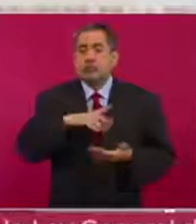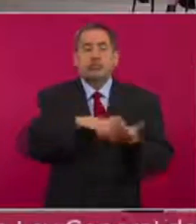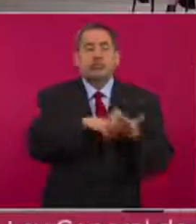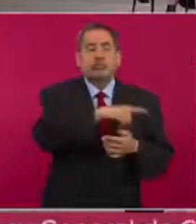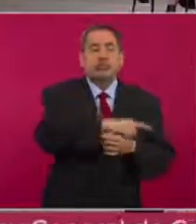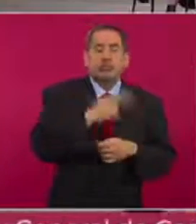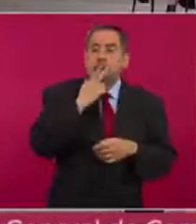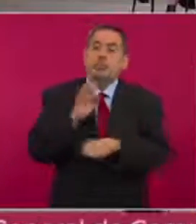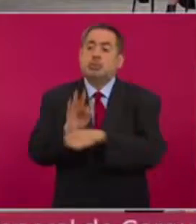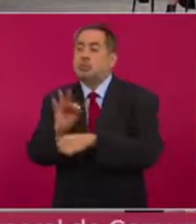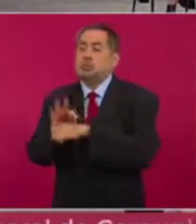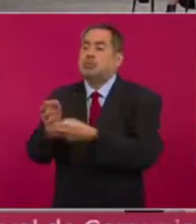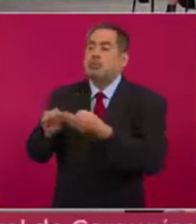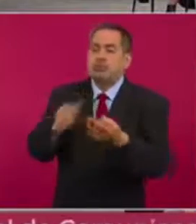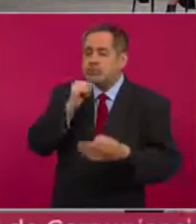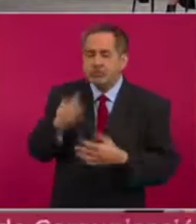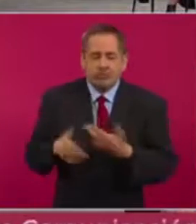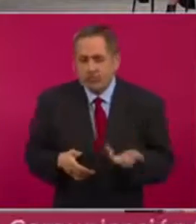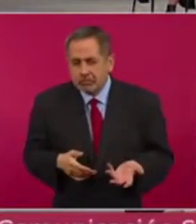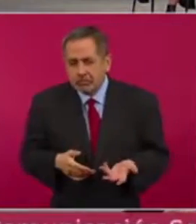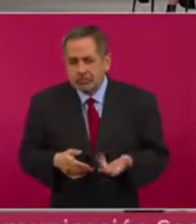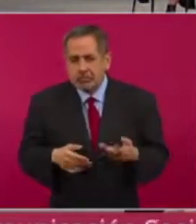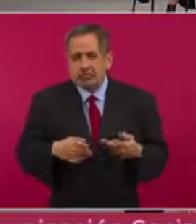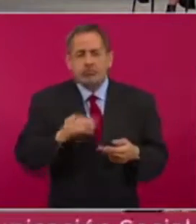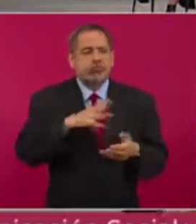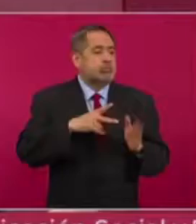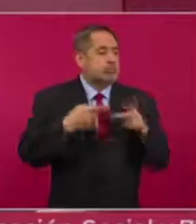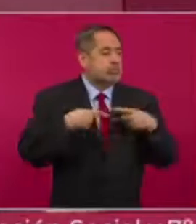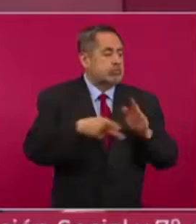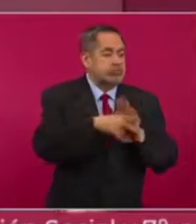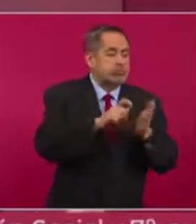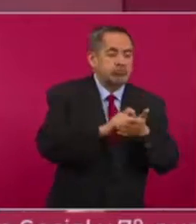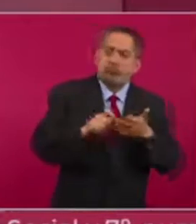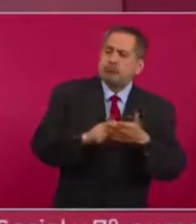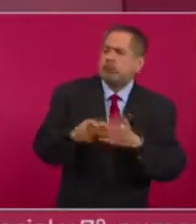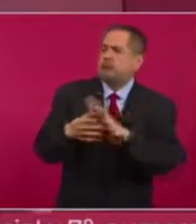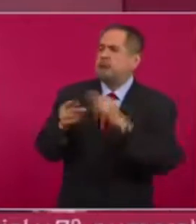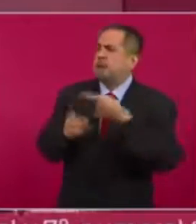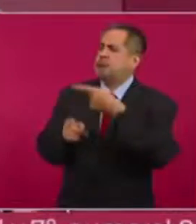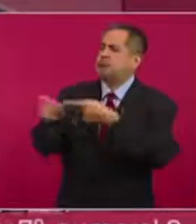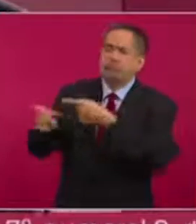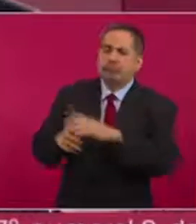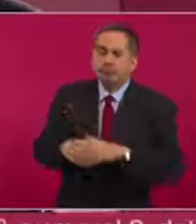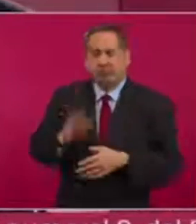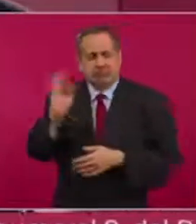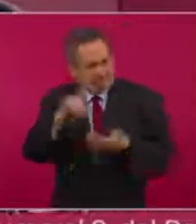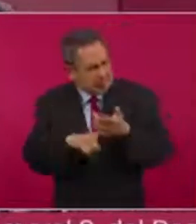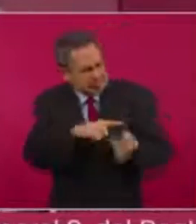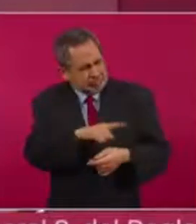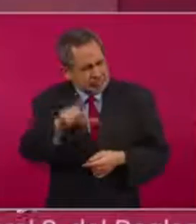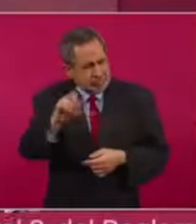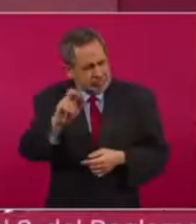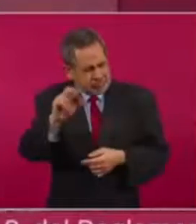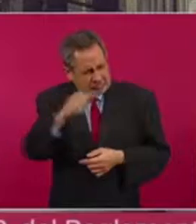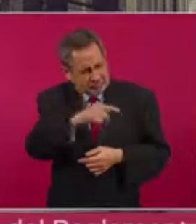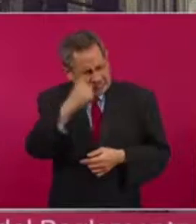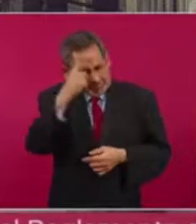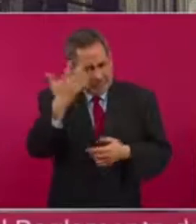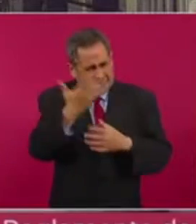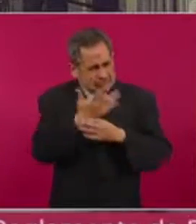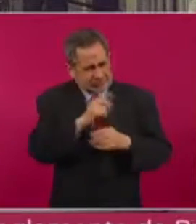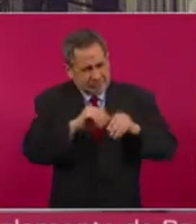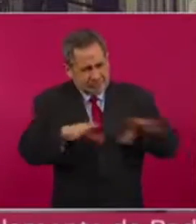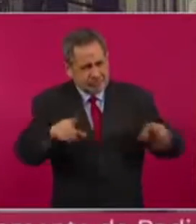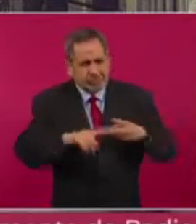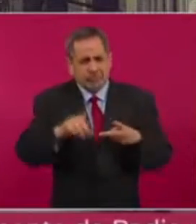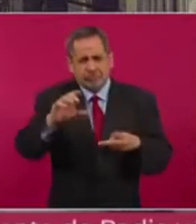había nada, ni tampoco había periodistas críticos. O a lo mejor Loret de Mola, ¿no? Hizo algo ahí, o Carmen